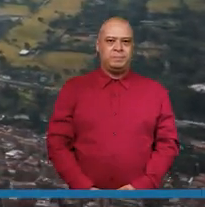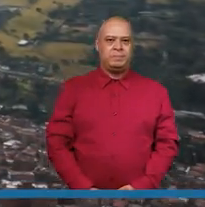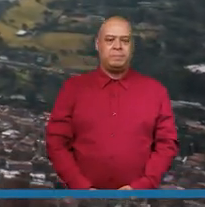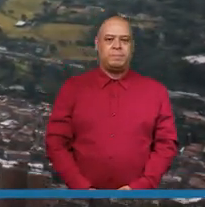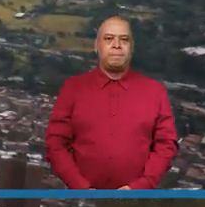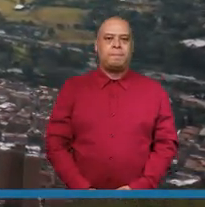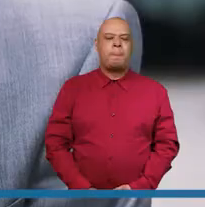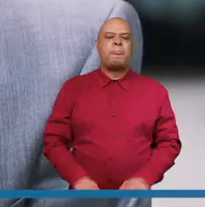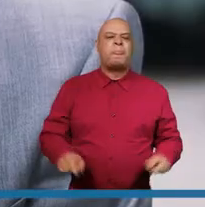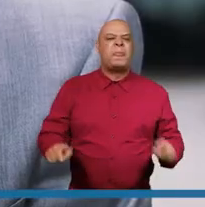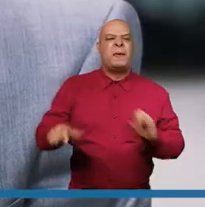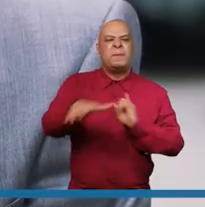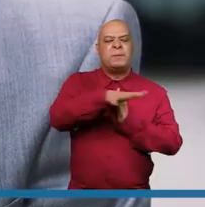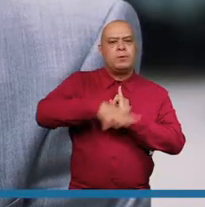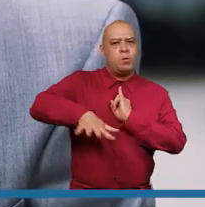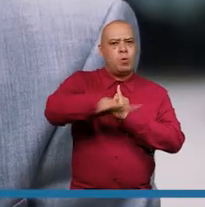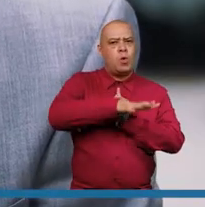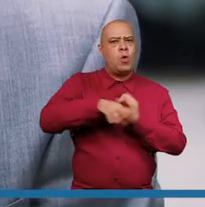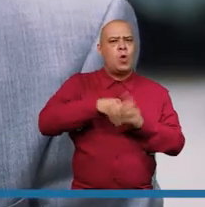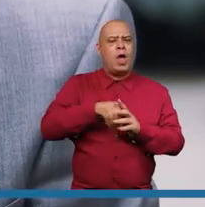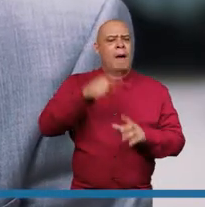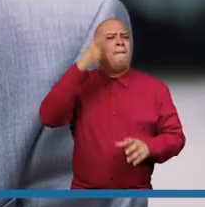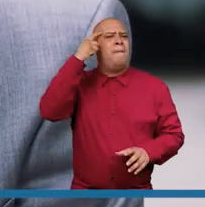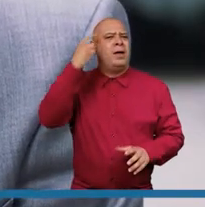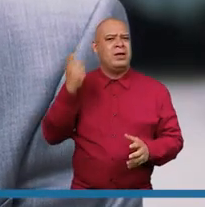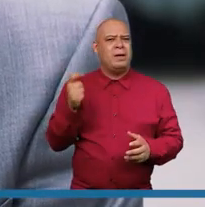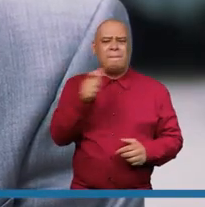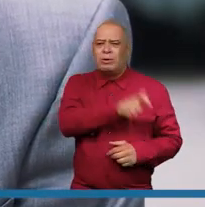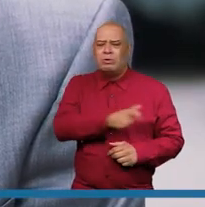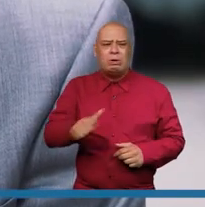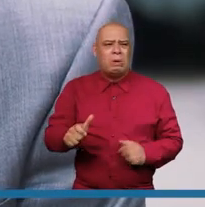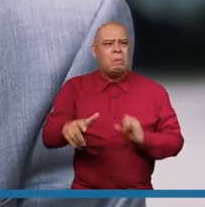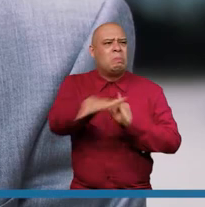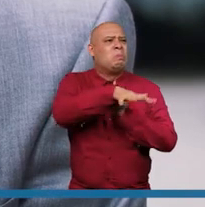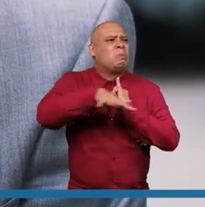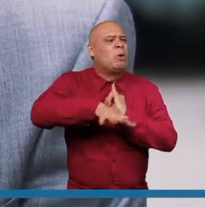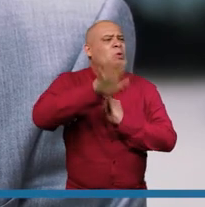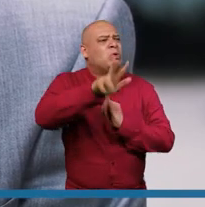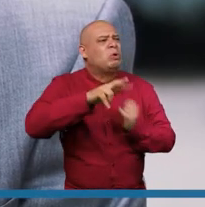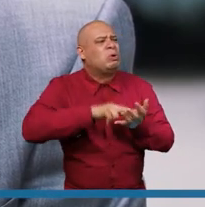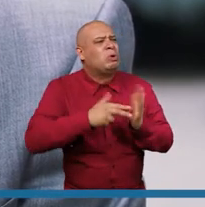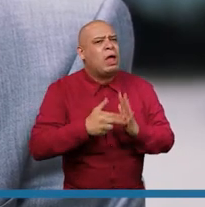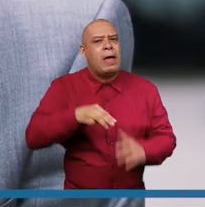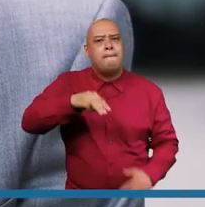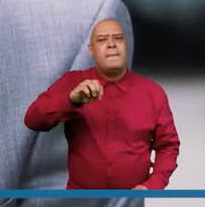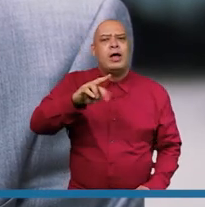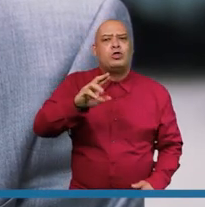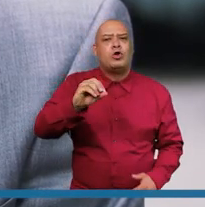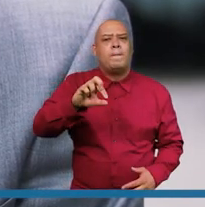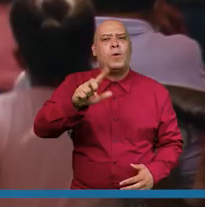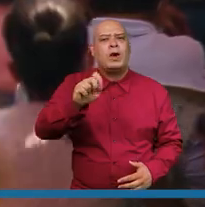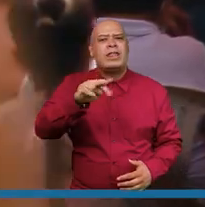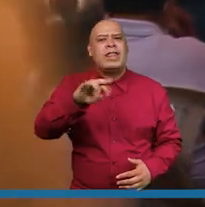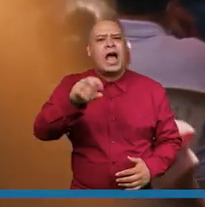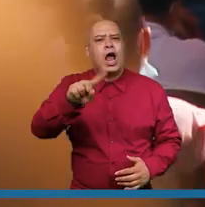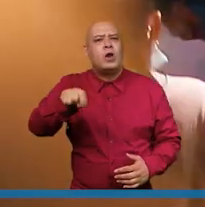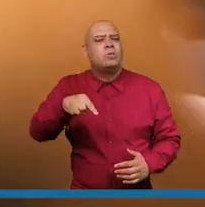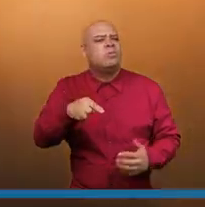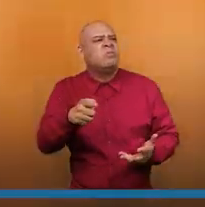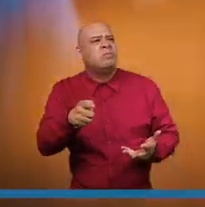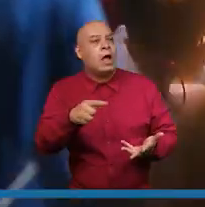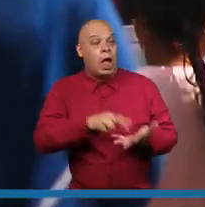Los temas metropolitanos pueden sonar tal vez muy alejados para la realidad de la gente, pero al final del día ayudan a resolverles cosas muy,